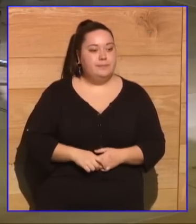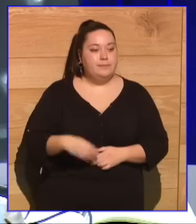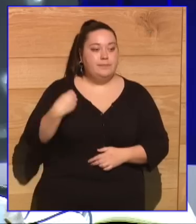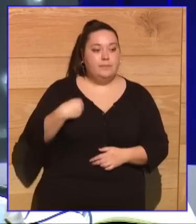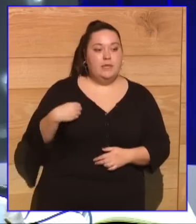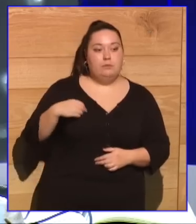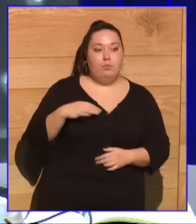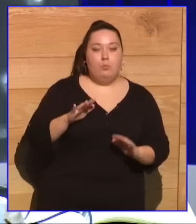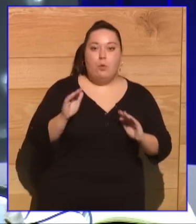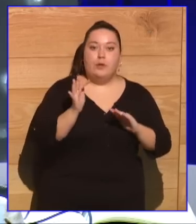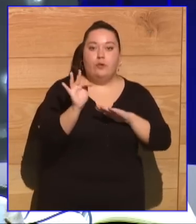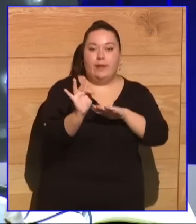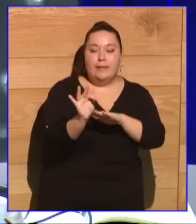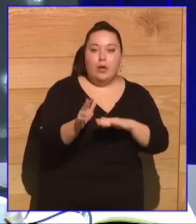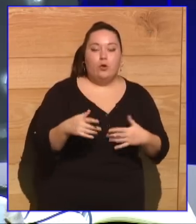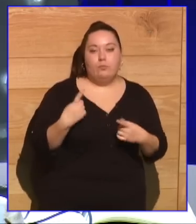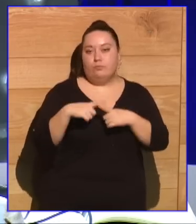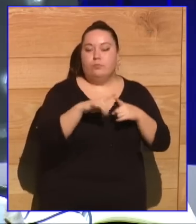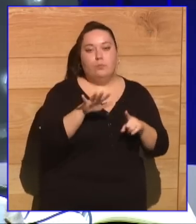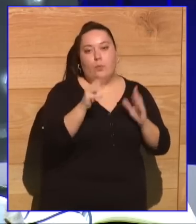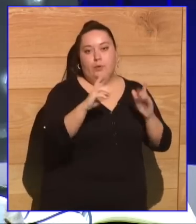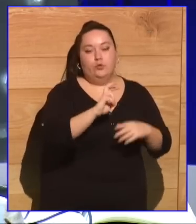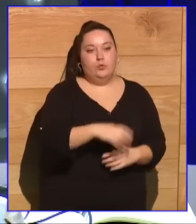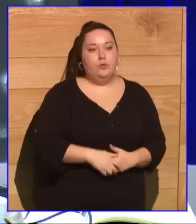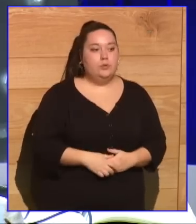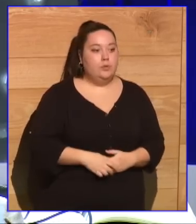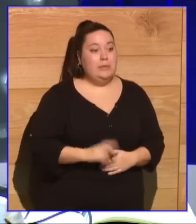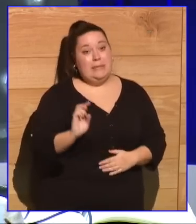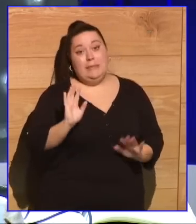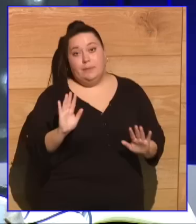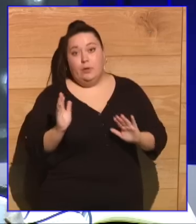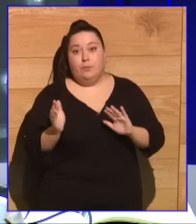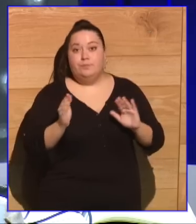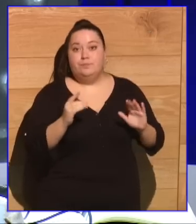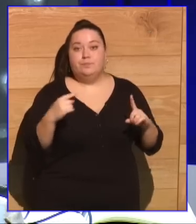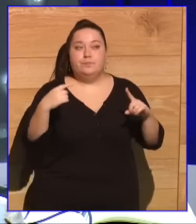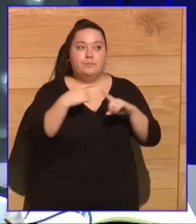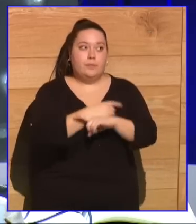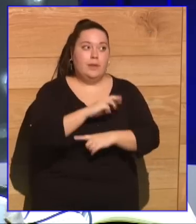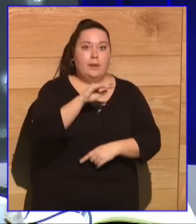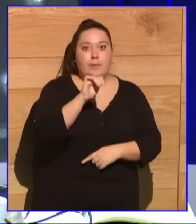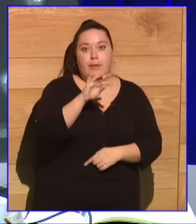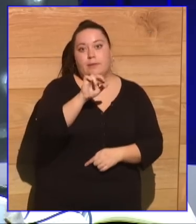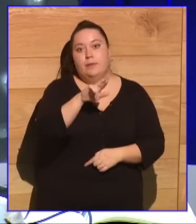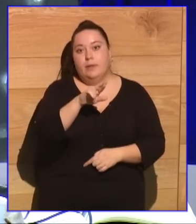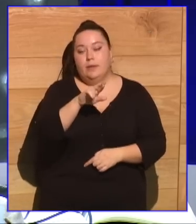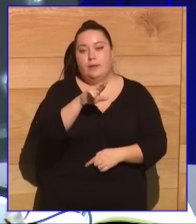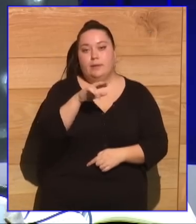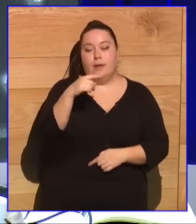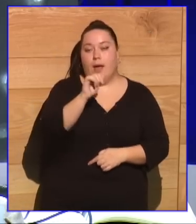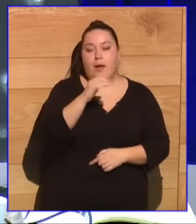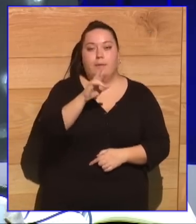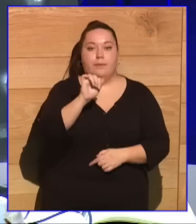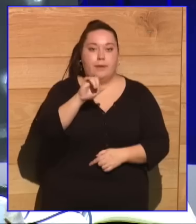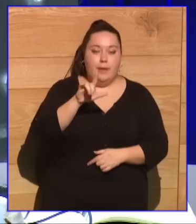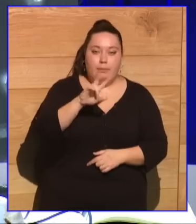entierro, por ejemplo, y en otros momentos. Y luego Trevor Jones, que al contrario del trabajo de Peter Gabriel y el de Moroder, sí